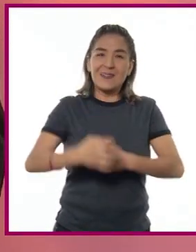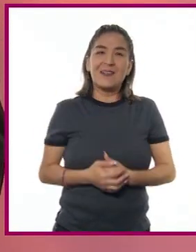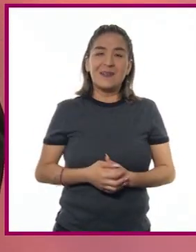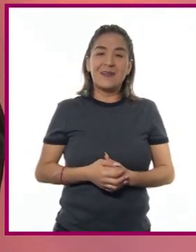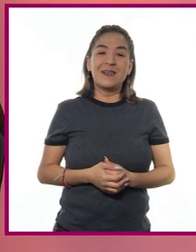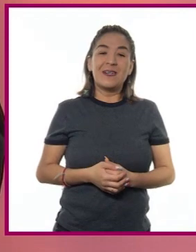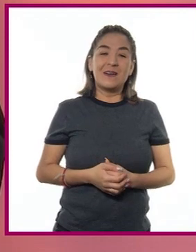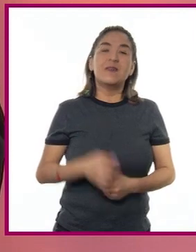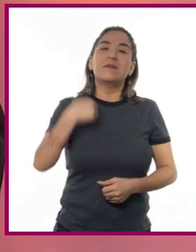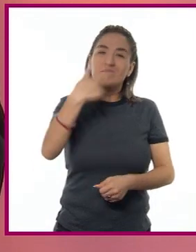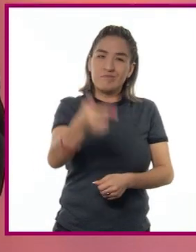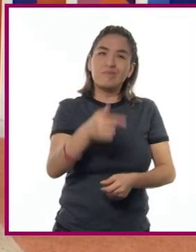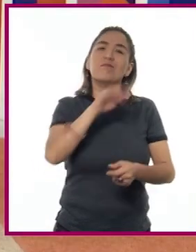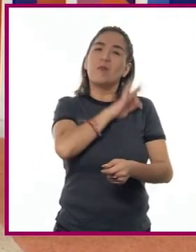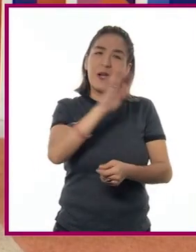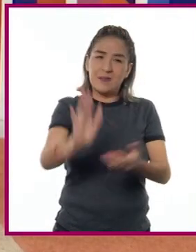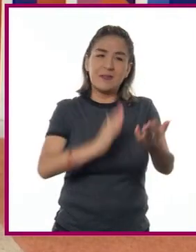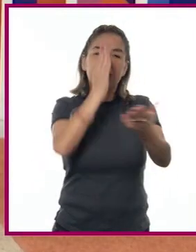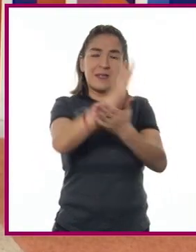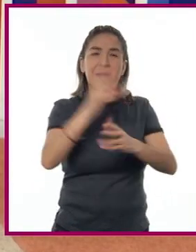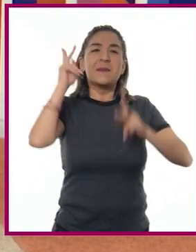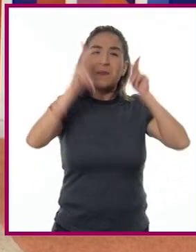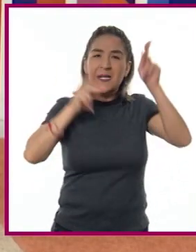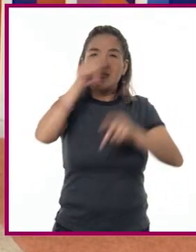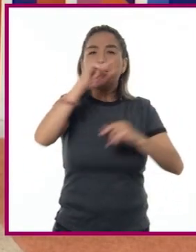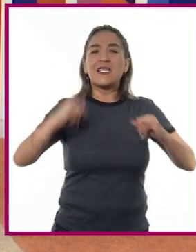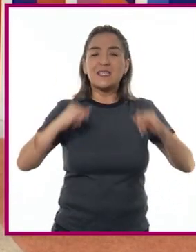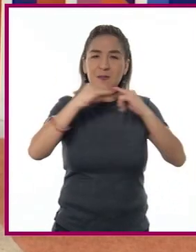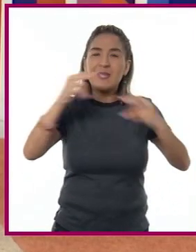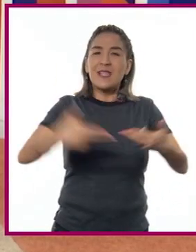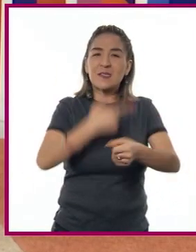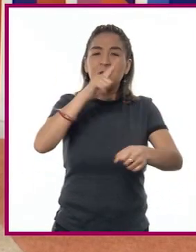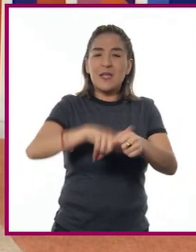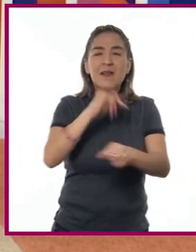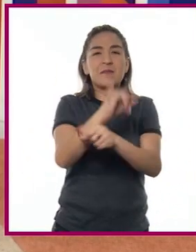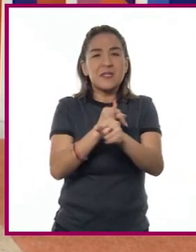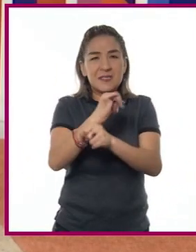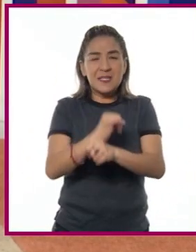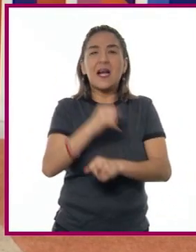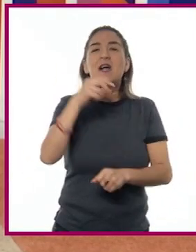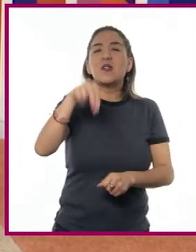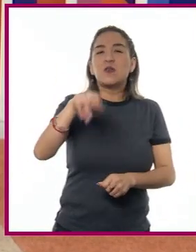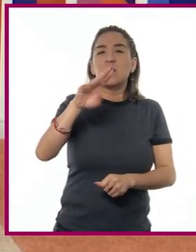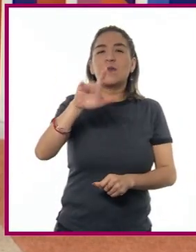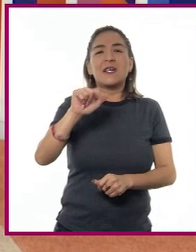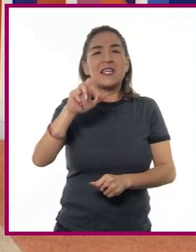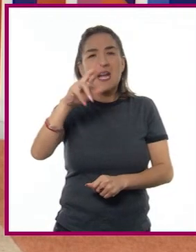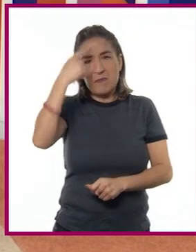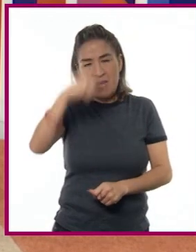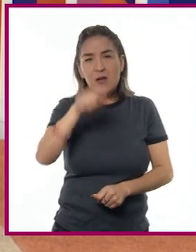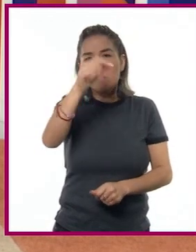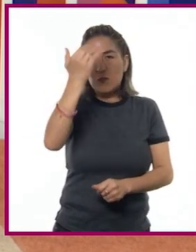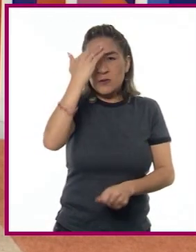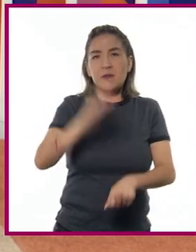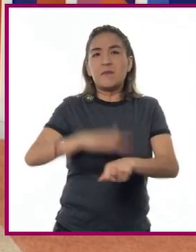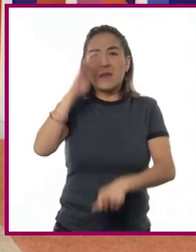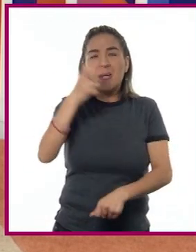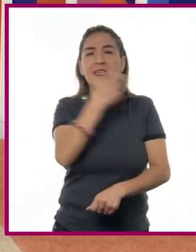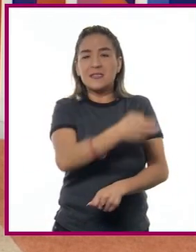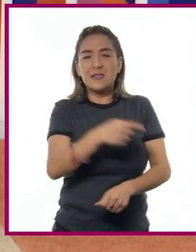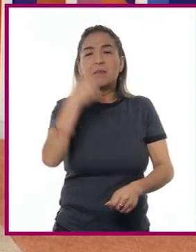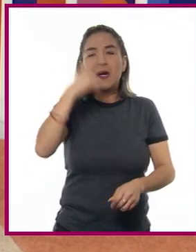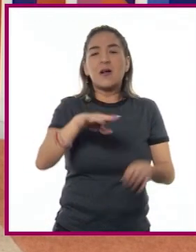y los invito a visitar el Instituto Nacional de Investigaciones Nucleares para que conozcan más sobre este mundo